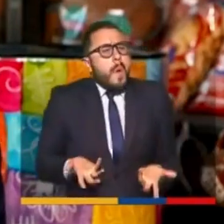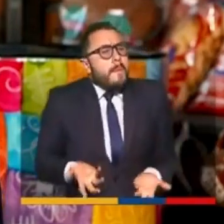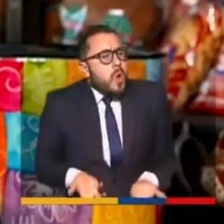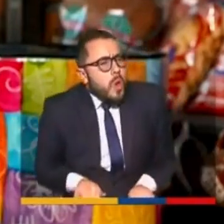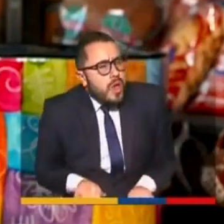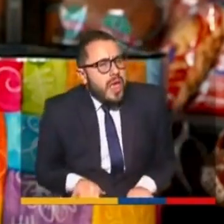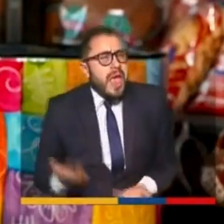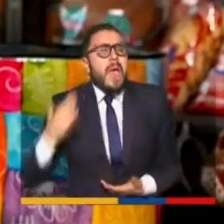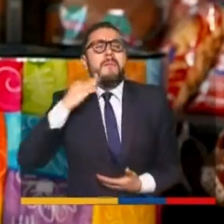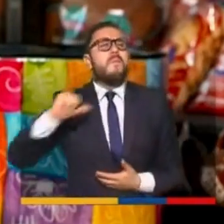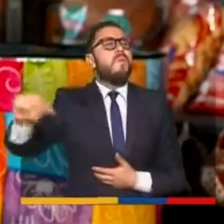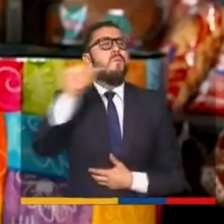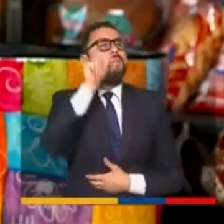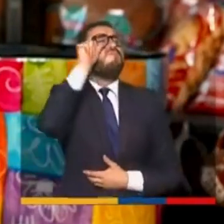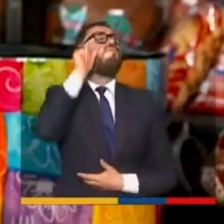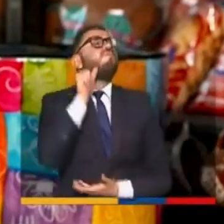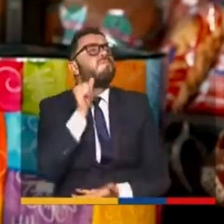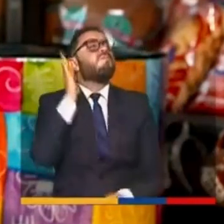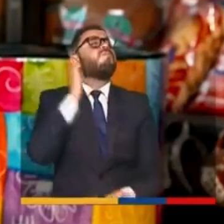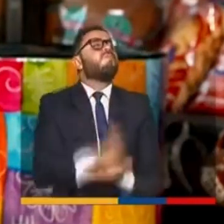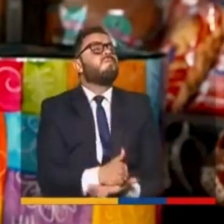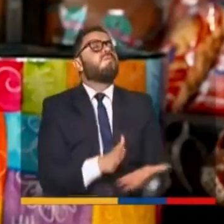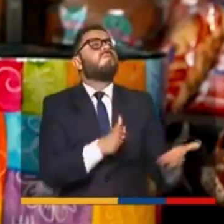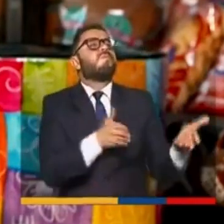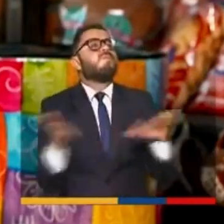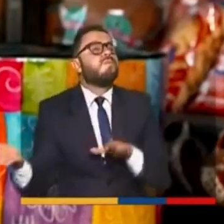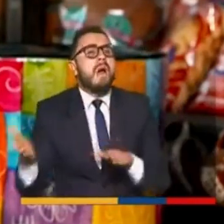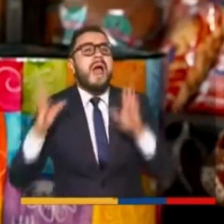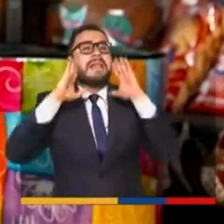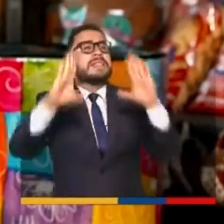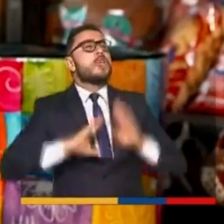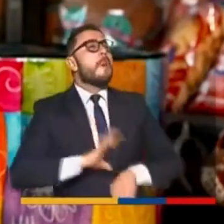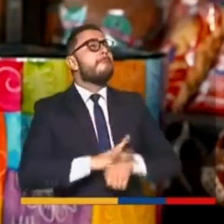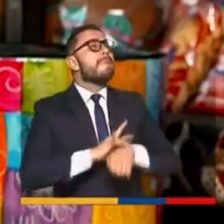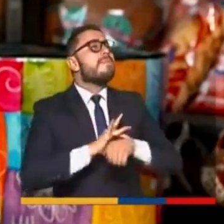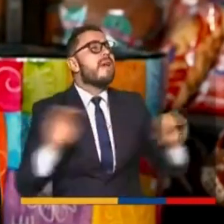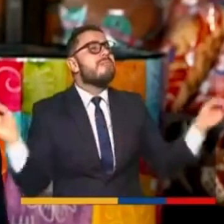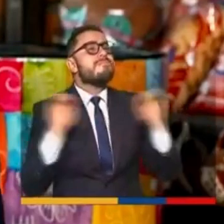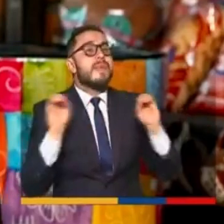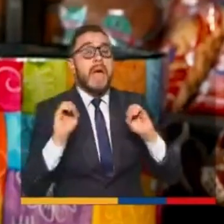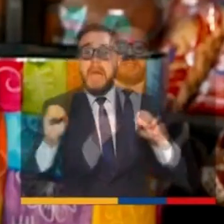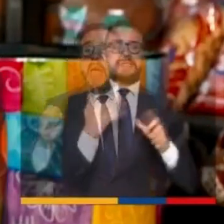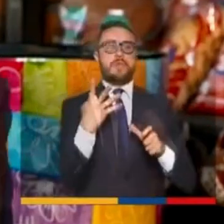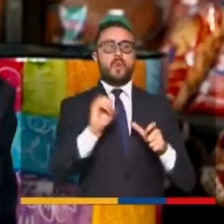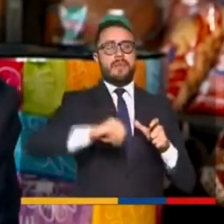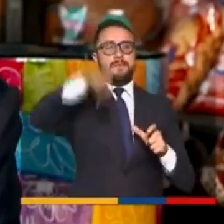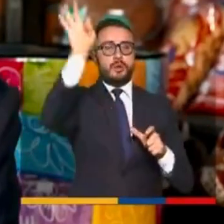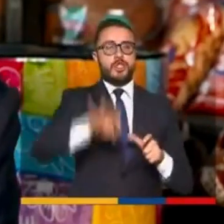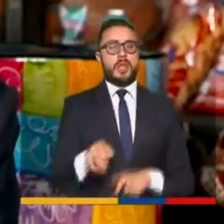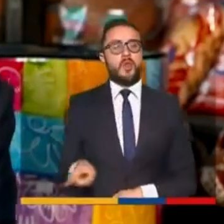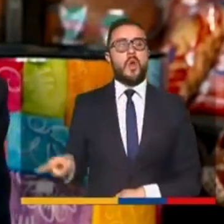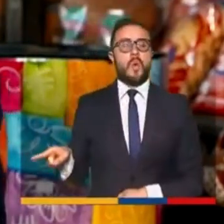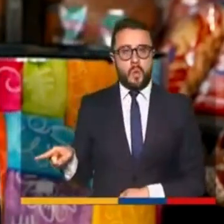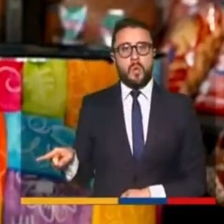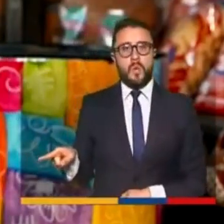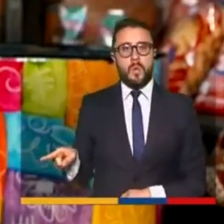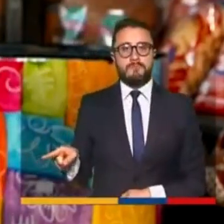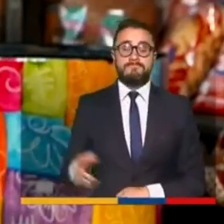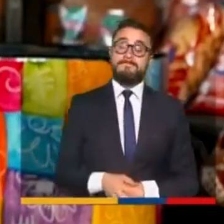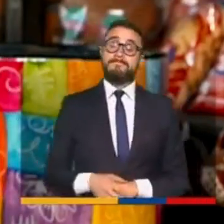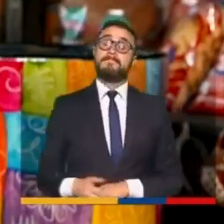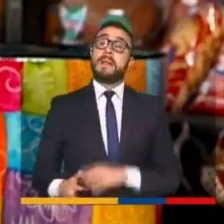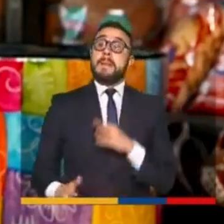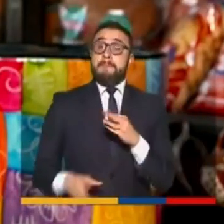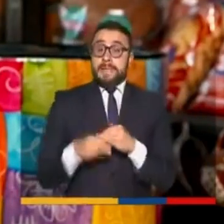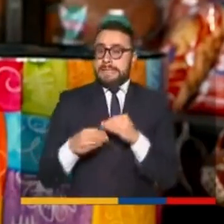que mueren mujeres embarazadas por falta de atención médica en un 50%. También hemos reducido en los últimos